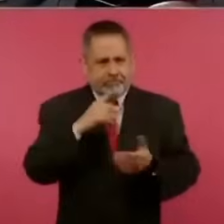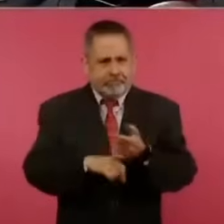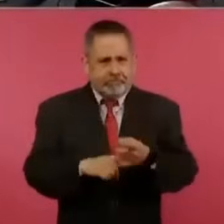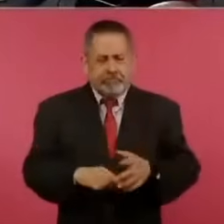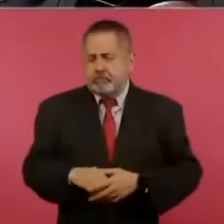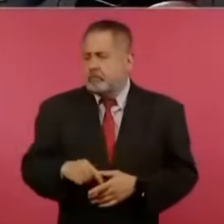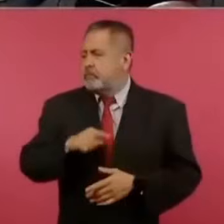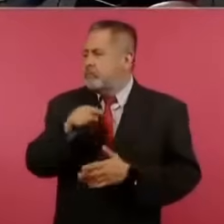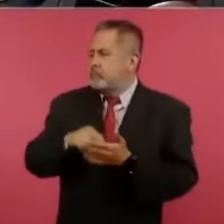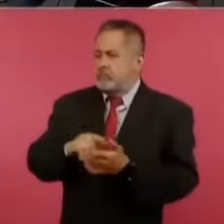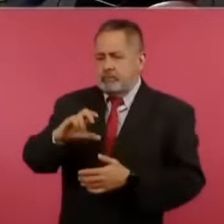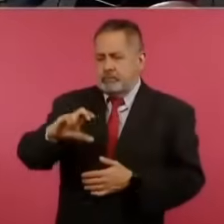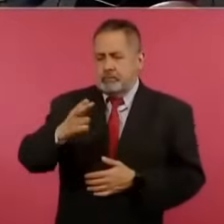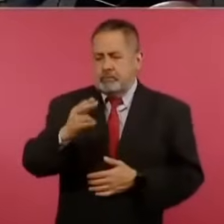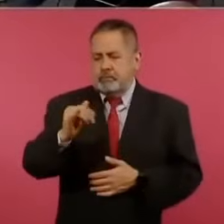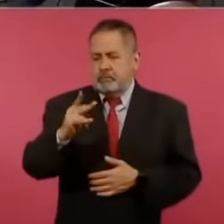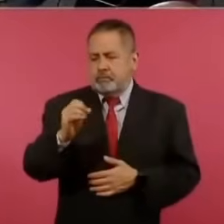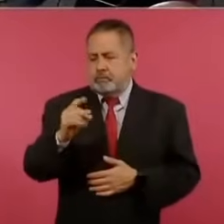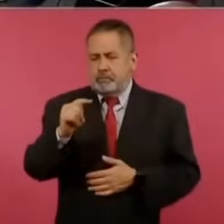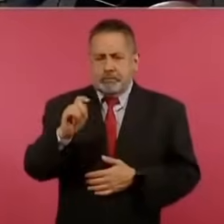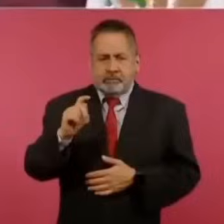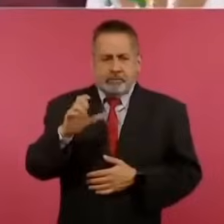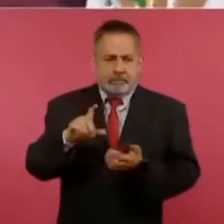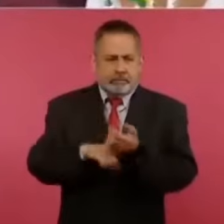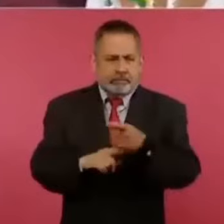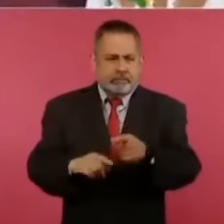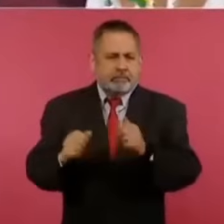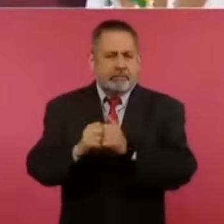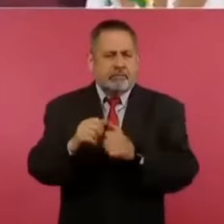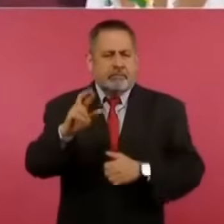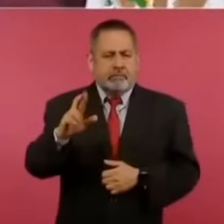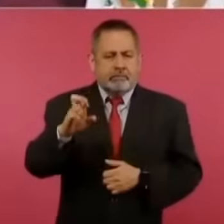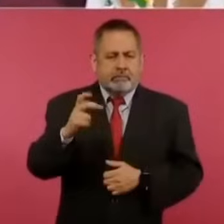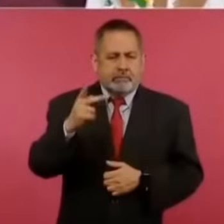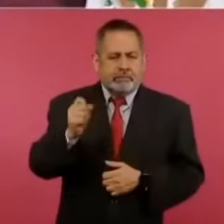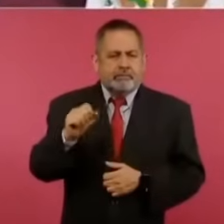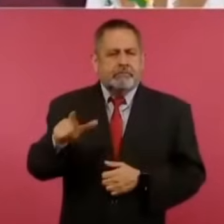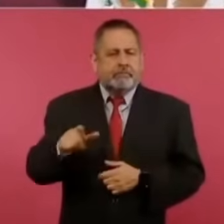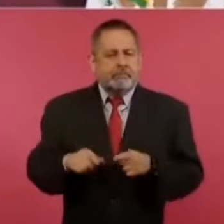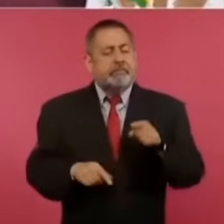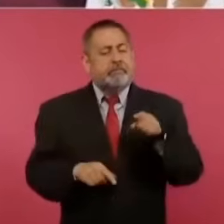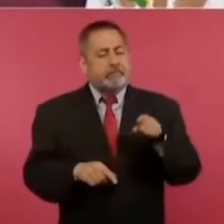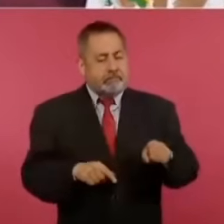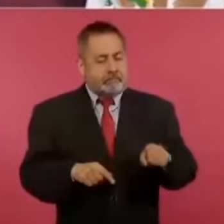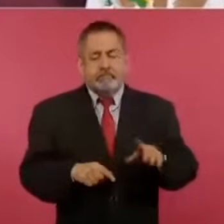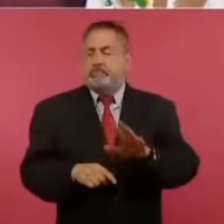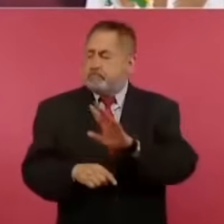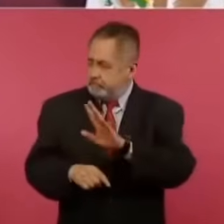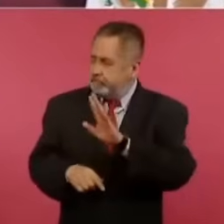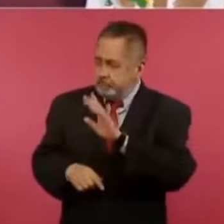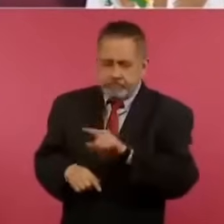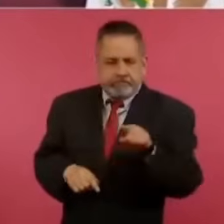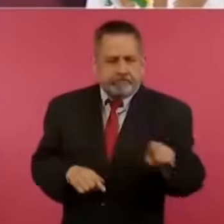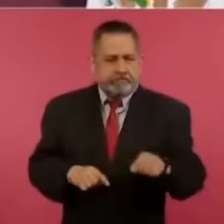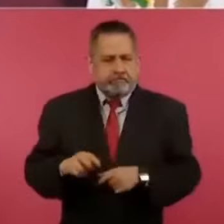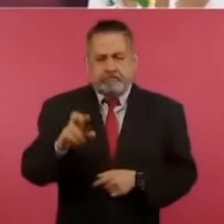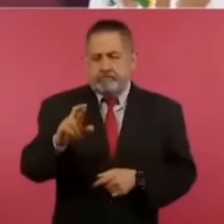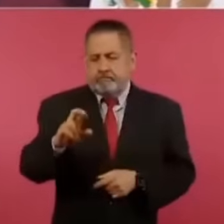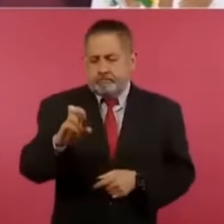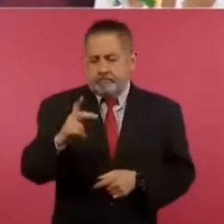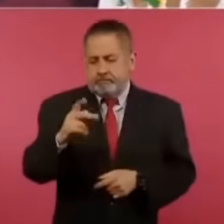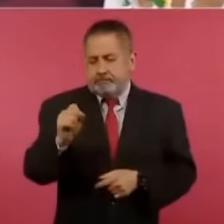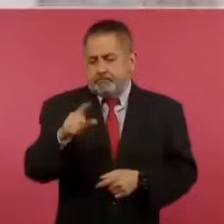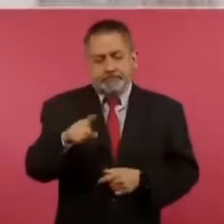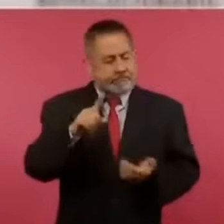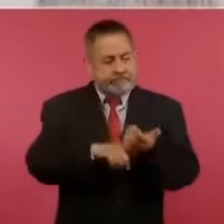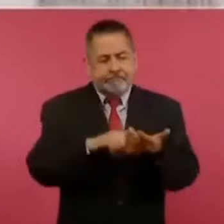En Chicontepec. No, pero Burgos, con Repsol. Ahí hubo un